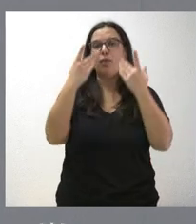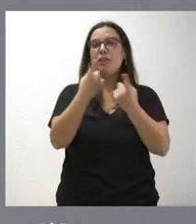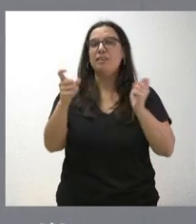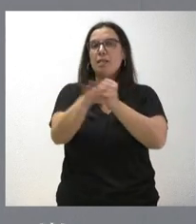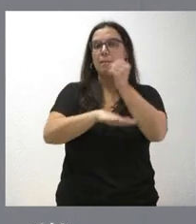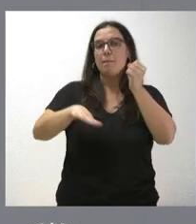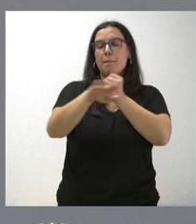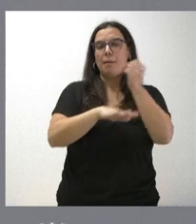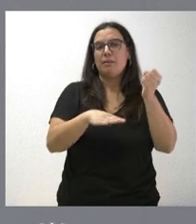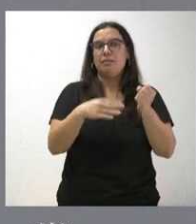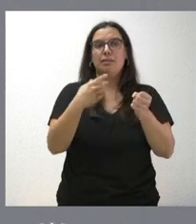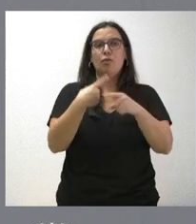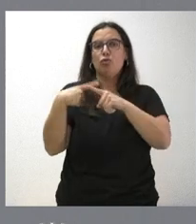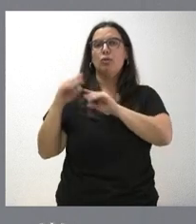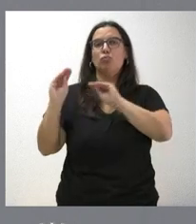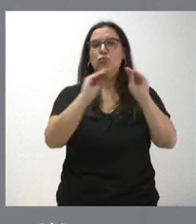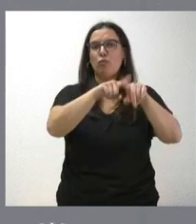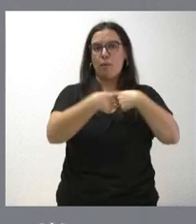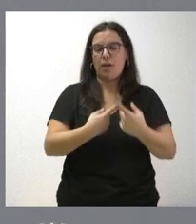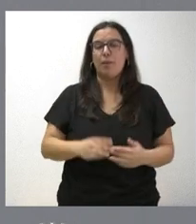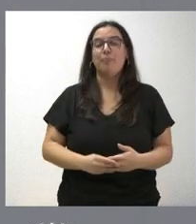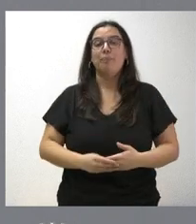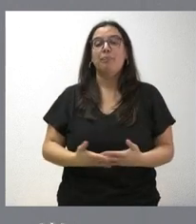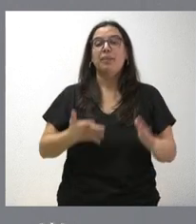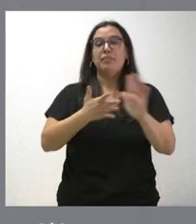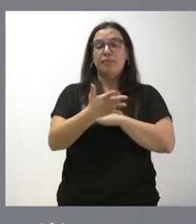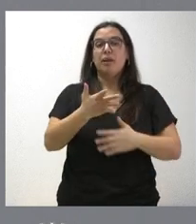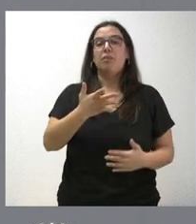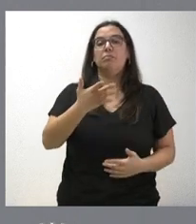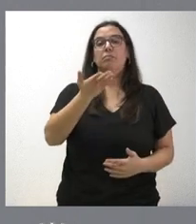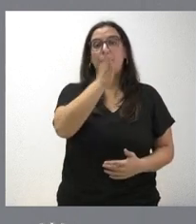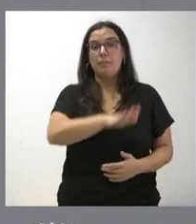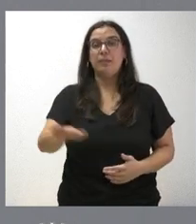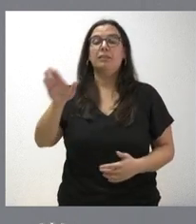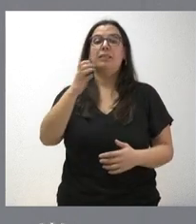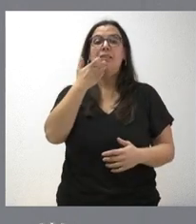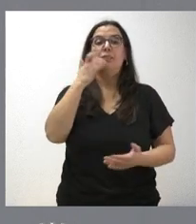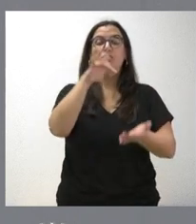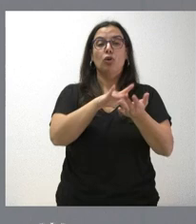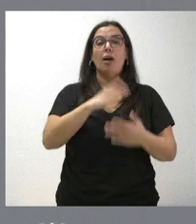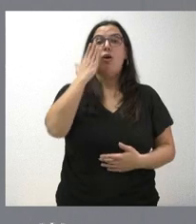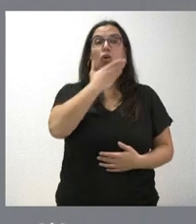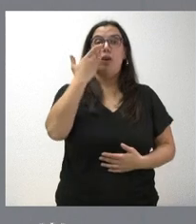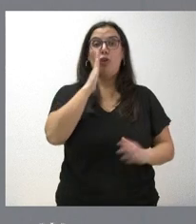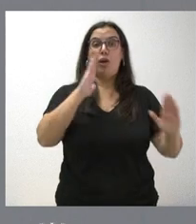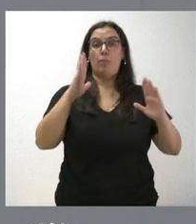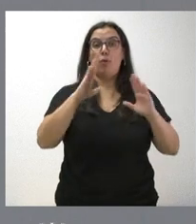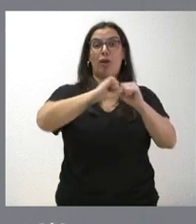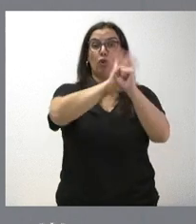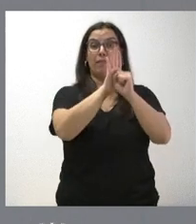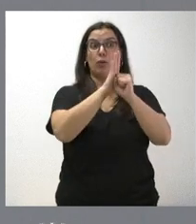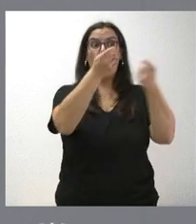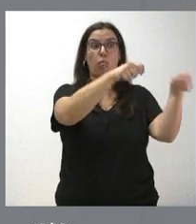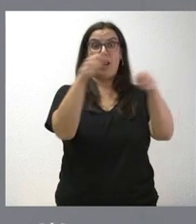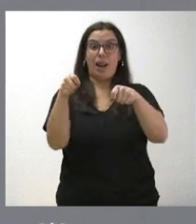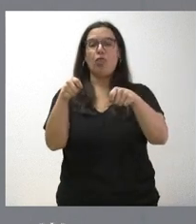subsistencia de las familias garantiza la administración de menores afectados por el cierre de centros escolares durante la pandemia e incrementa